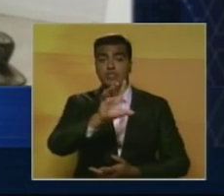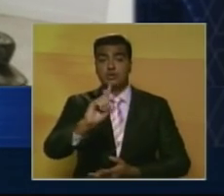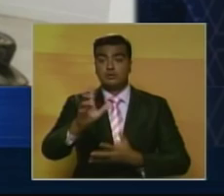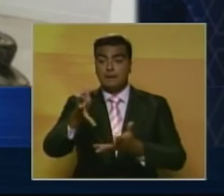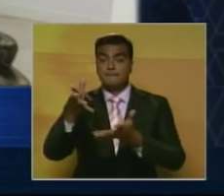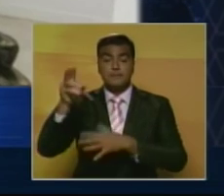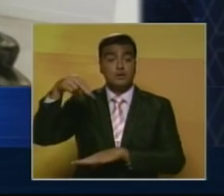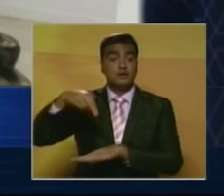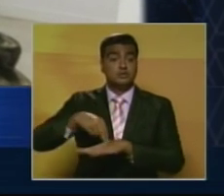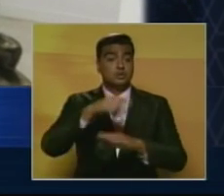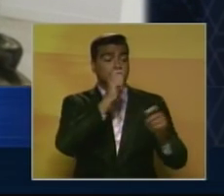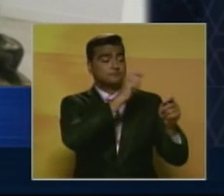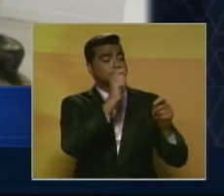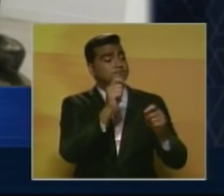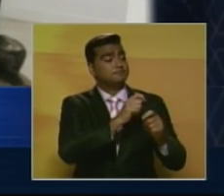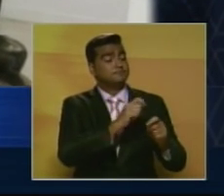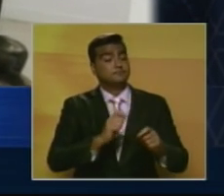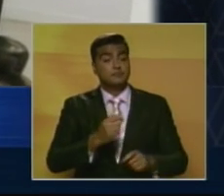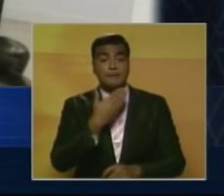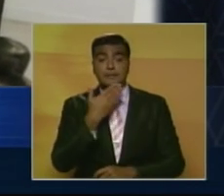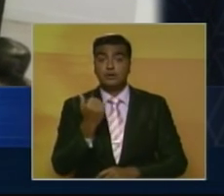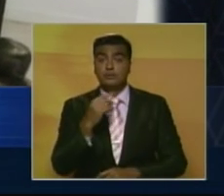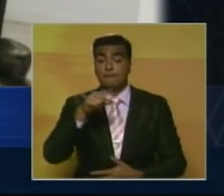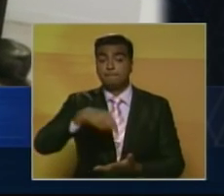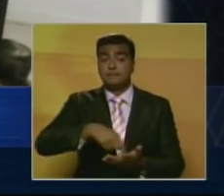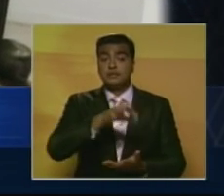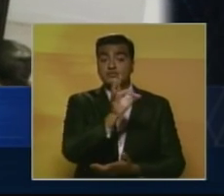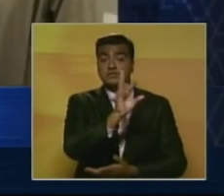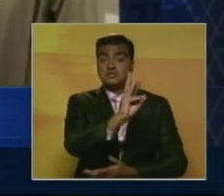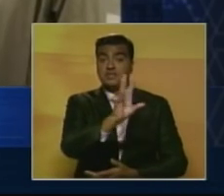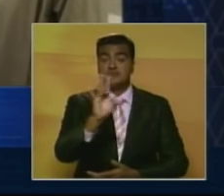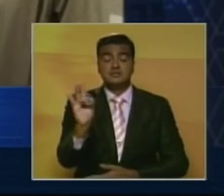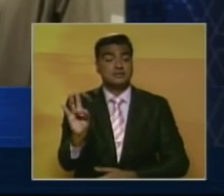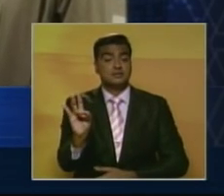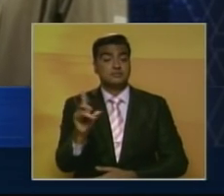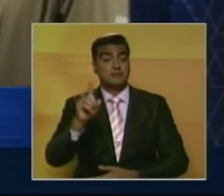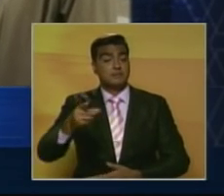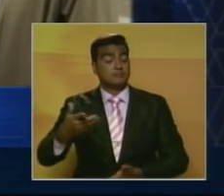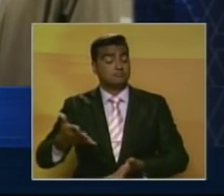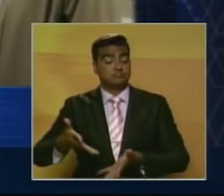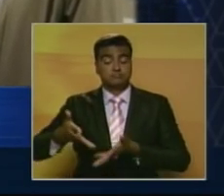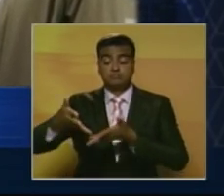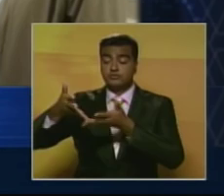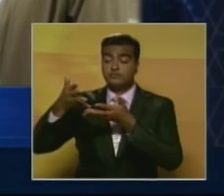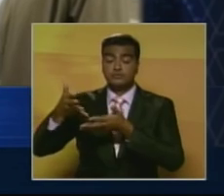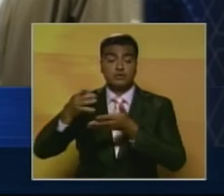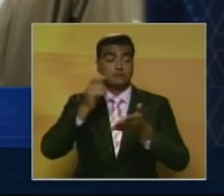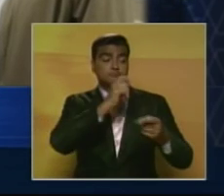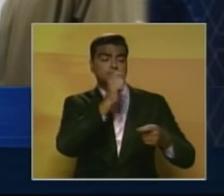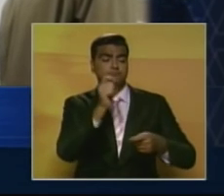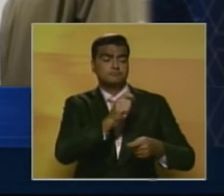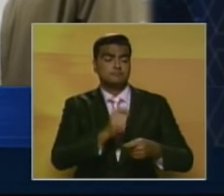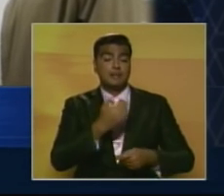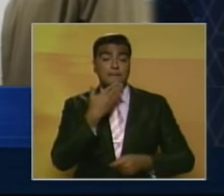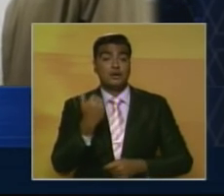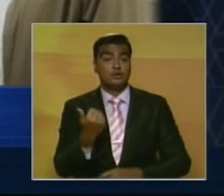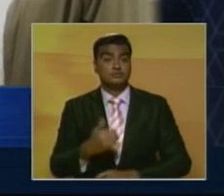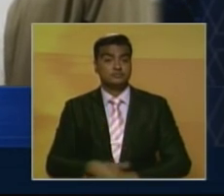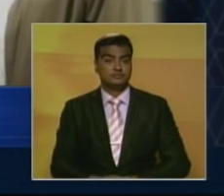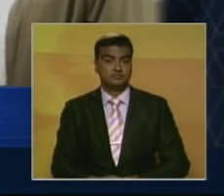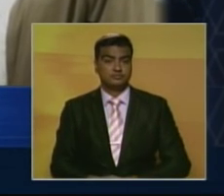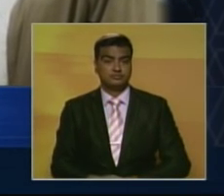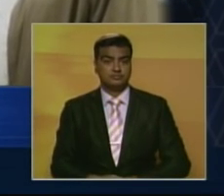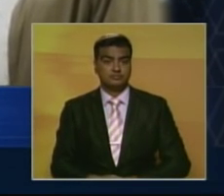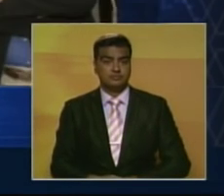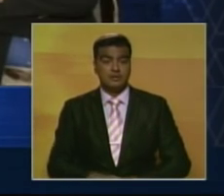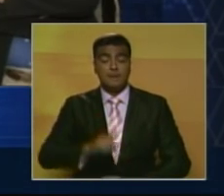Premio Nacional de Escultura del Salón, mientras que en 1967 se galardonó con el Premio de Escultura Julio Morales Lara.